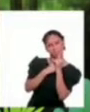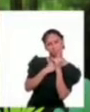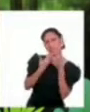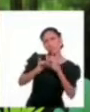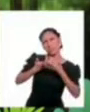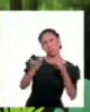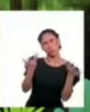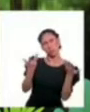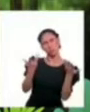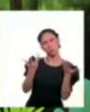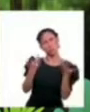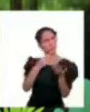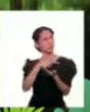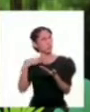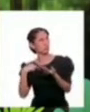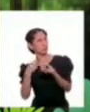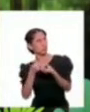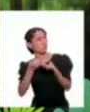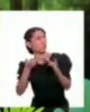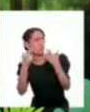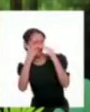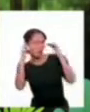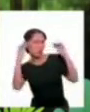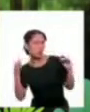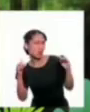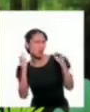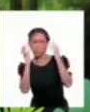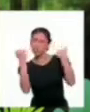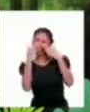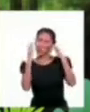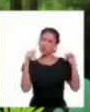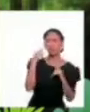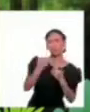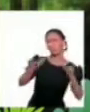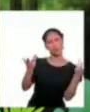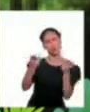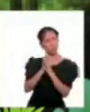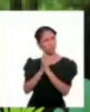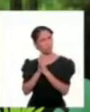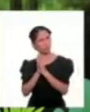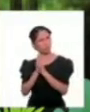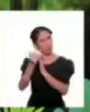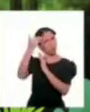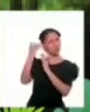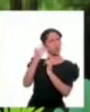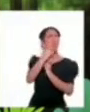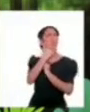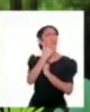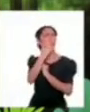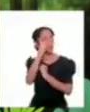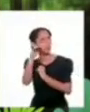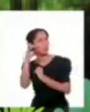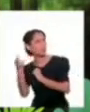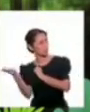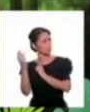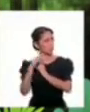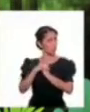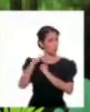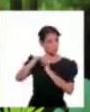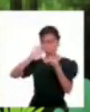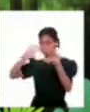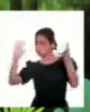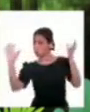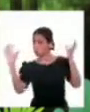¿y qué ha sido de nosotros, las niñas y niños, en todo este tiempo, Tenchi? ¿Nuestra vida ha cambiado